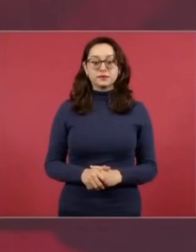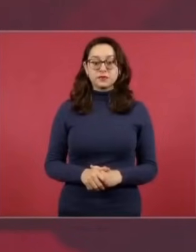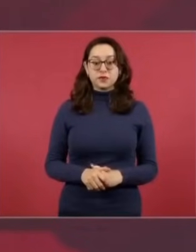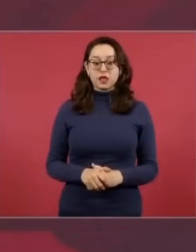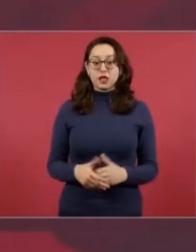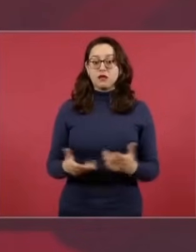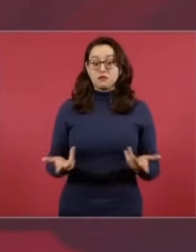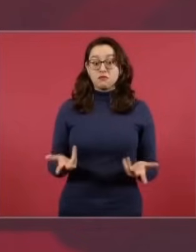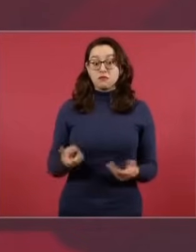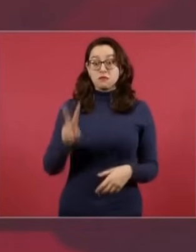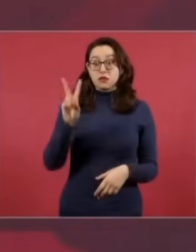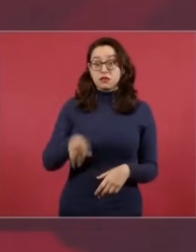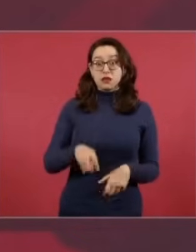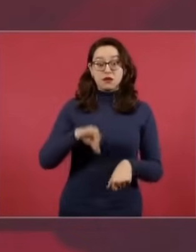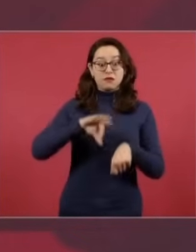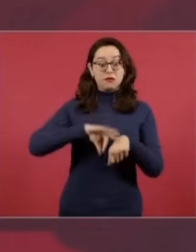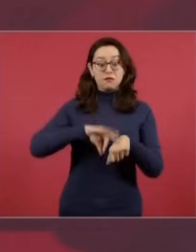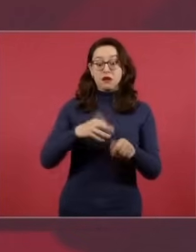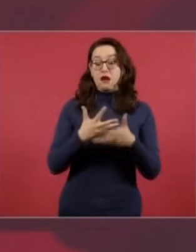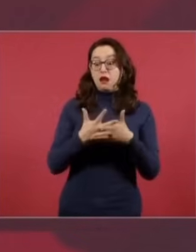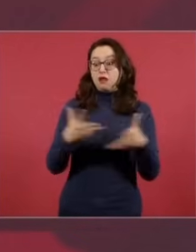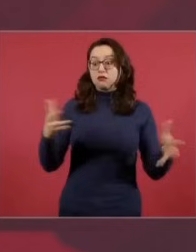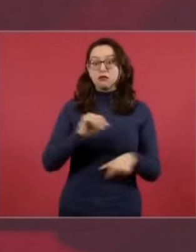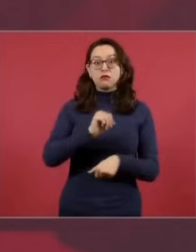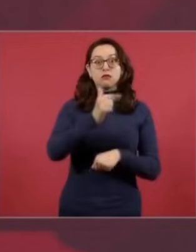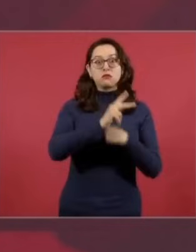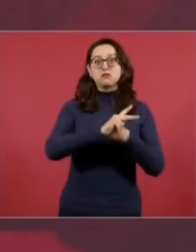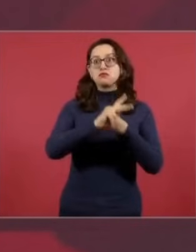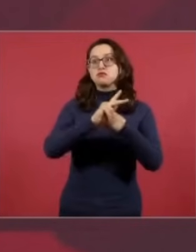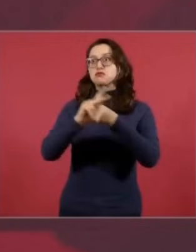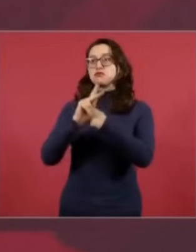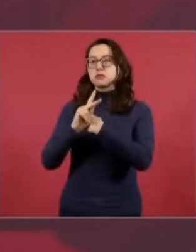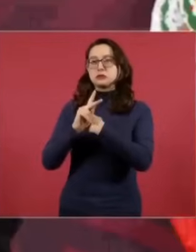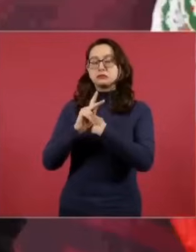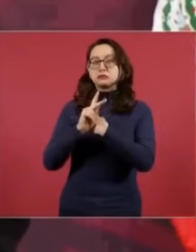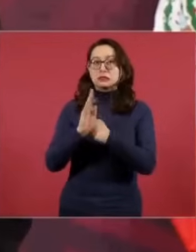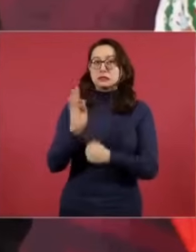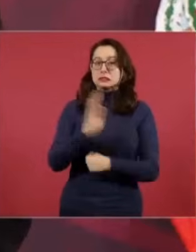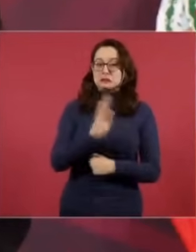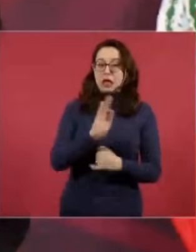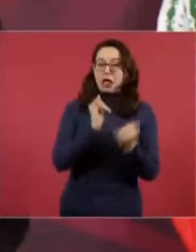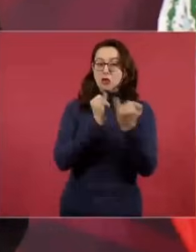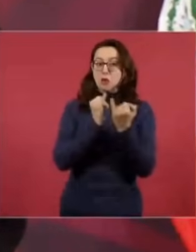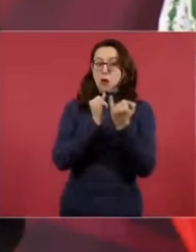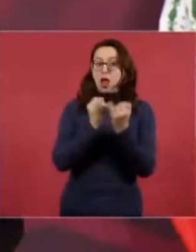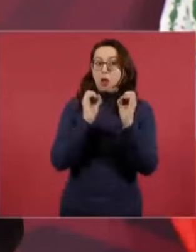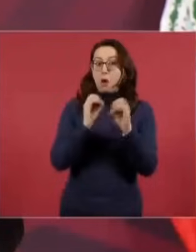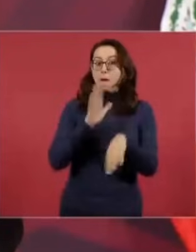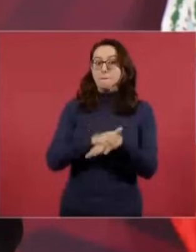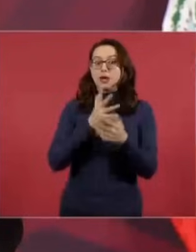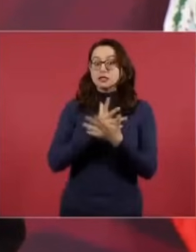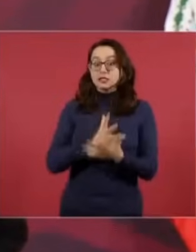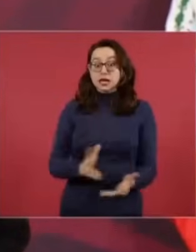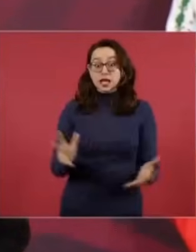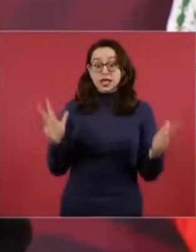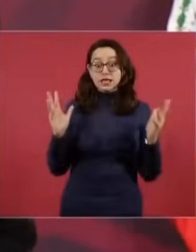presidente, este proyecto de la Cuarta Transformación. Como si ellos dejaron un sector salud muy completo